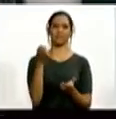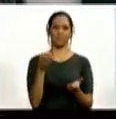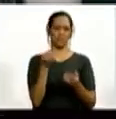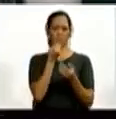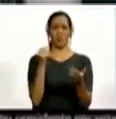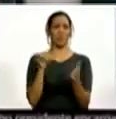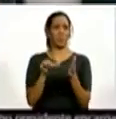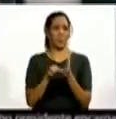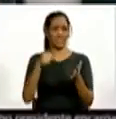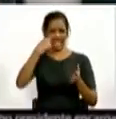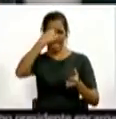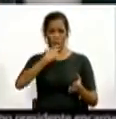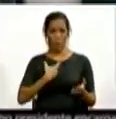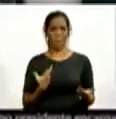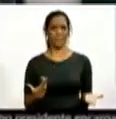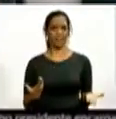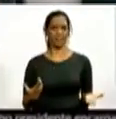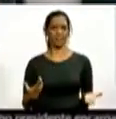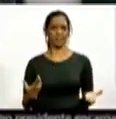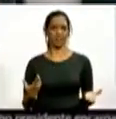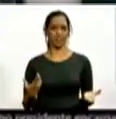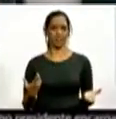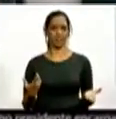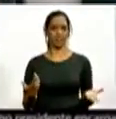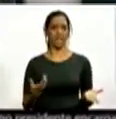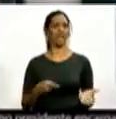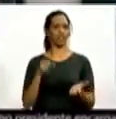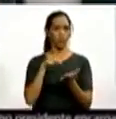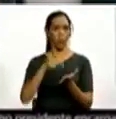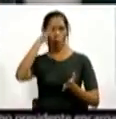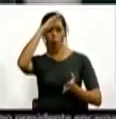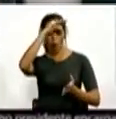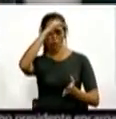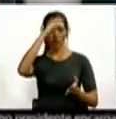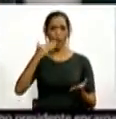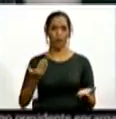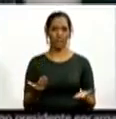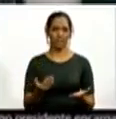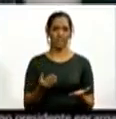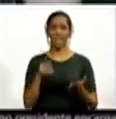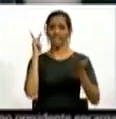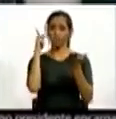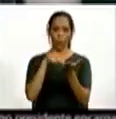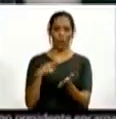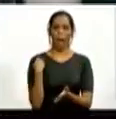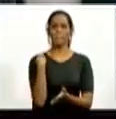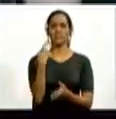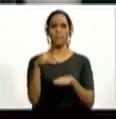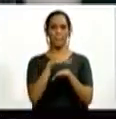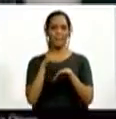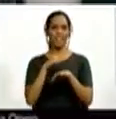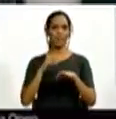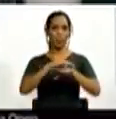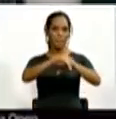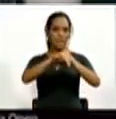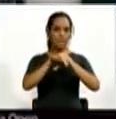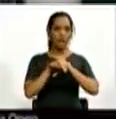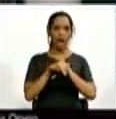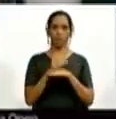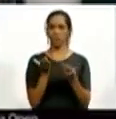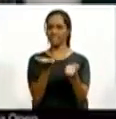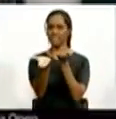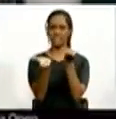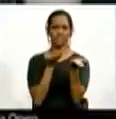bueno, ¿dónde está el tipo que estuvo con Donald Trump, estuvo con el primer ministro británico, que el